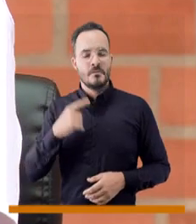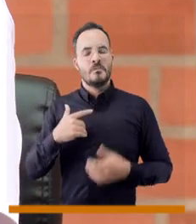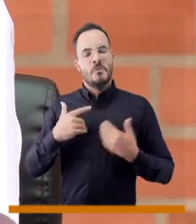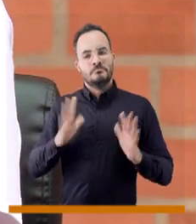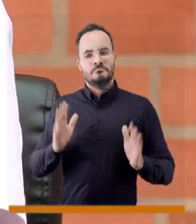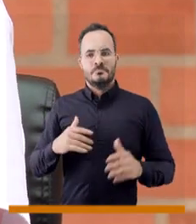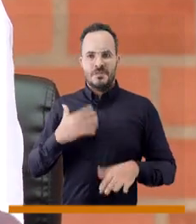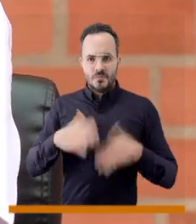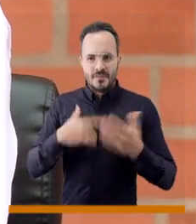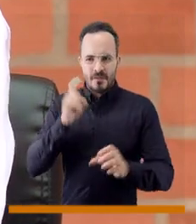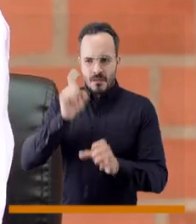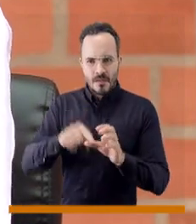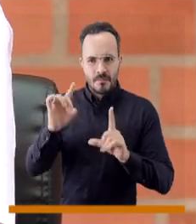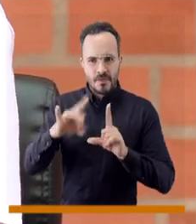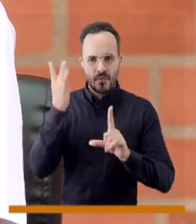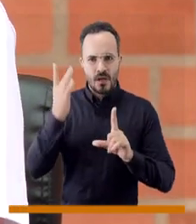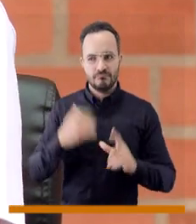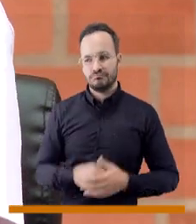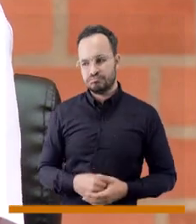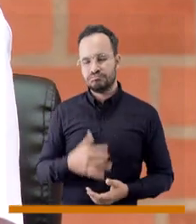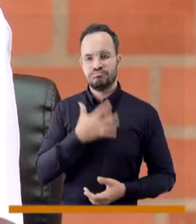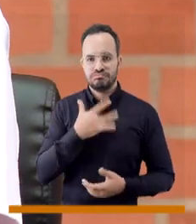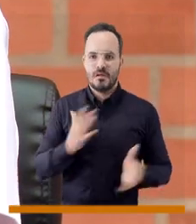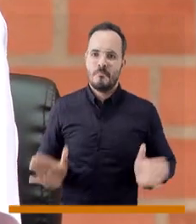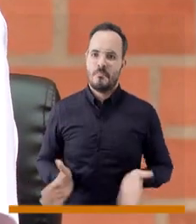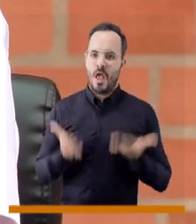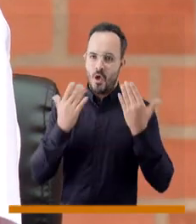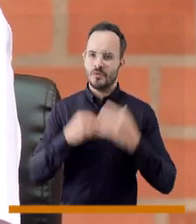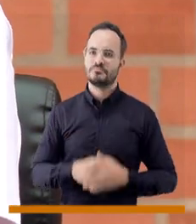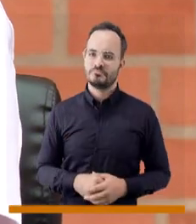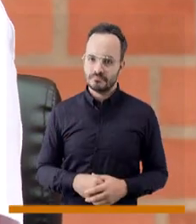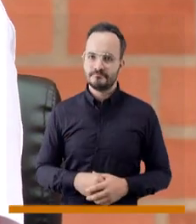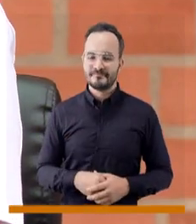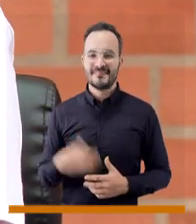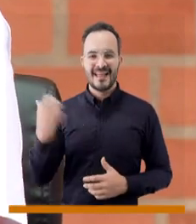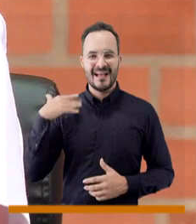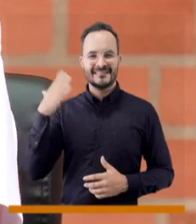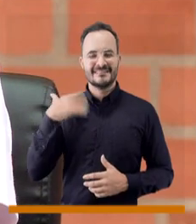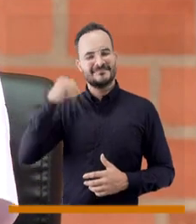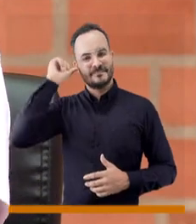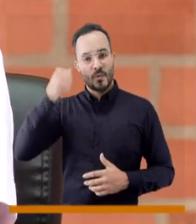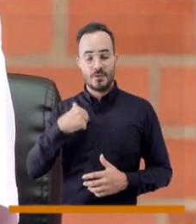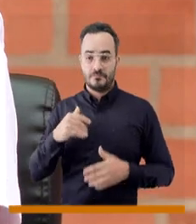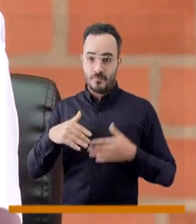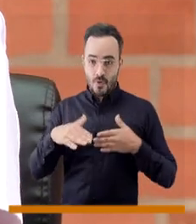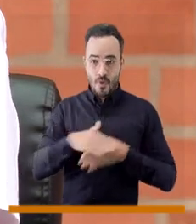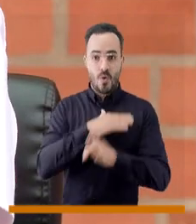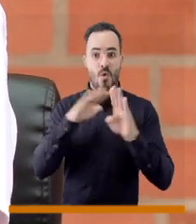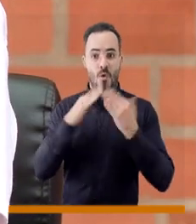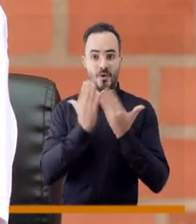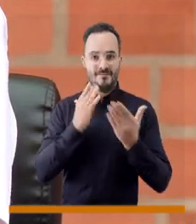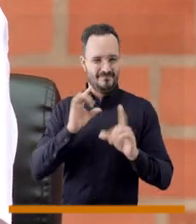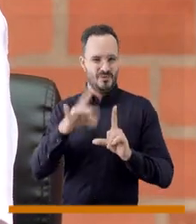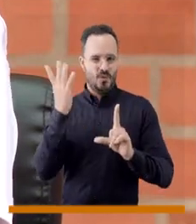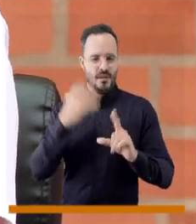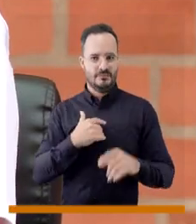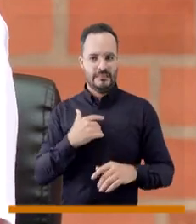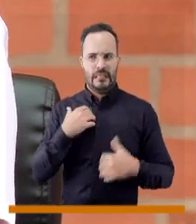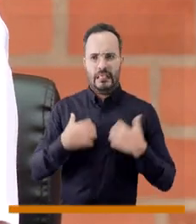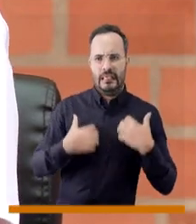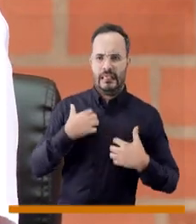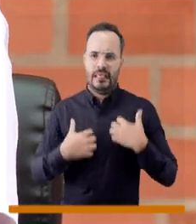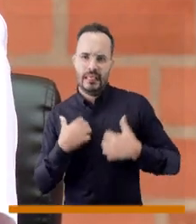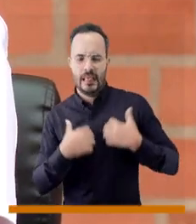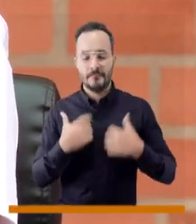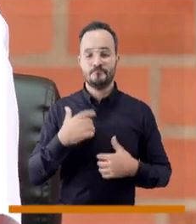a estudiar virtual, pues ya me siento mucho mejor. La primera vez que entré al colegio yo estaba